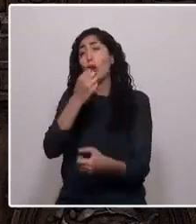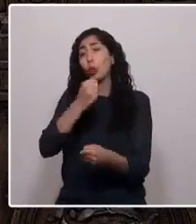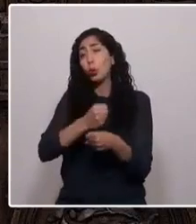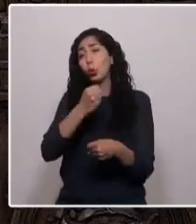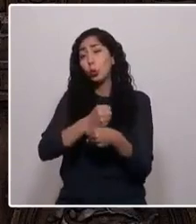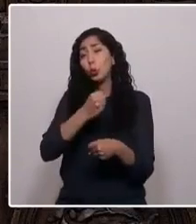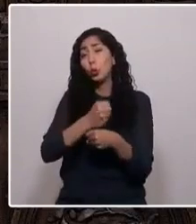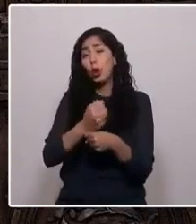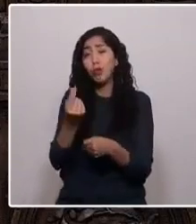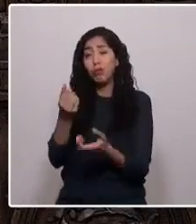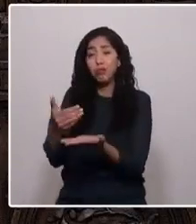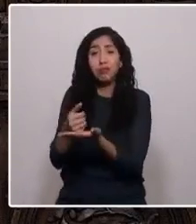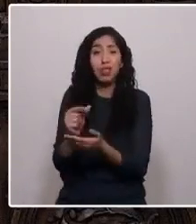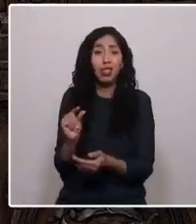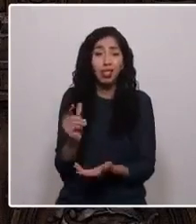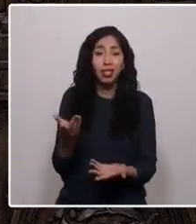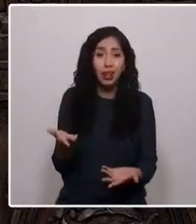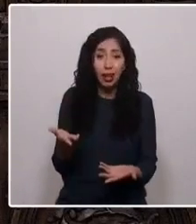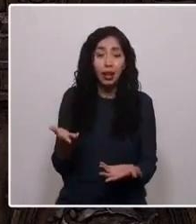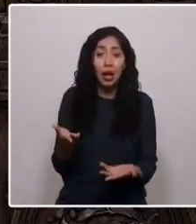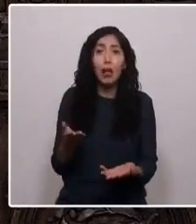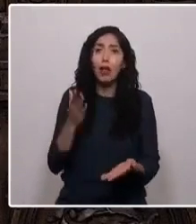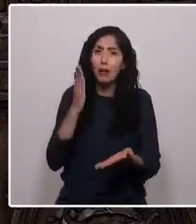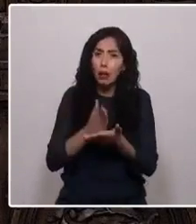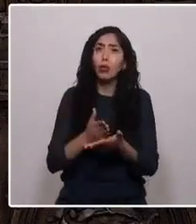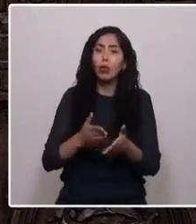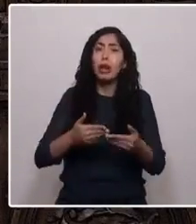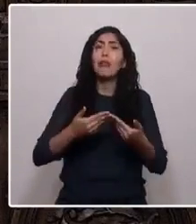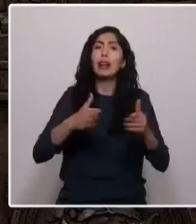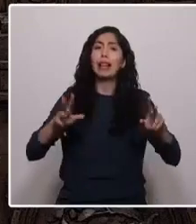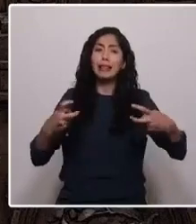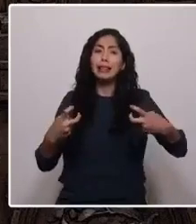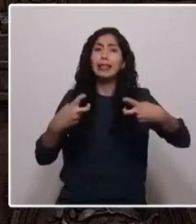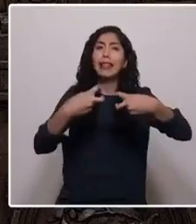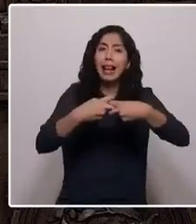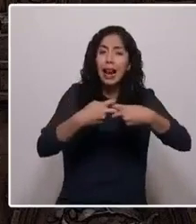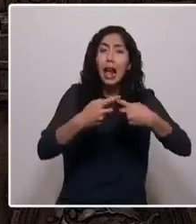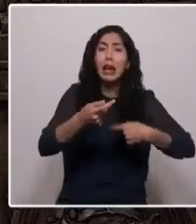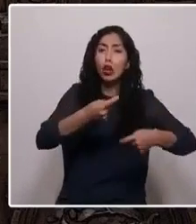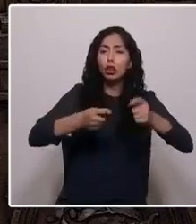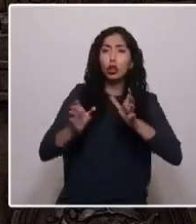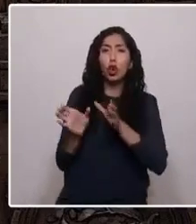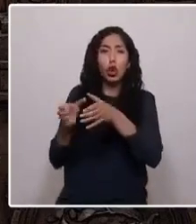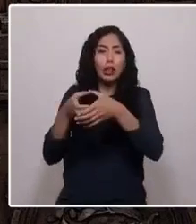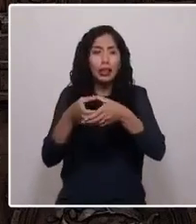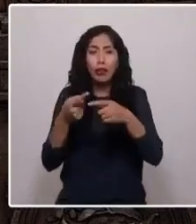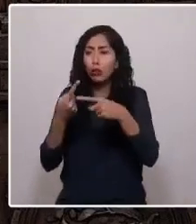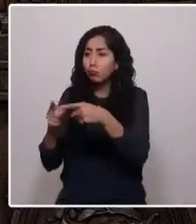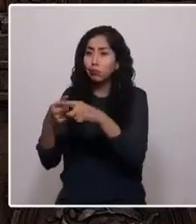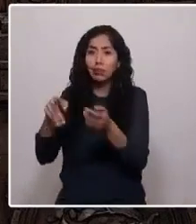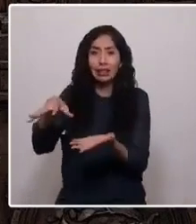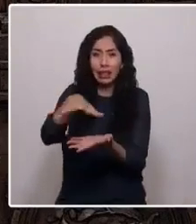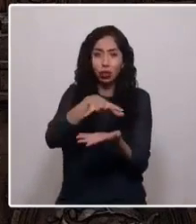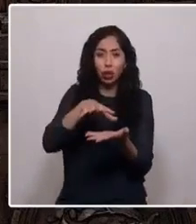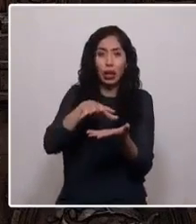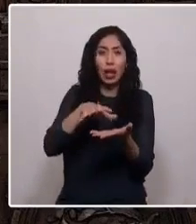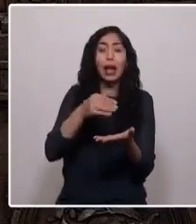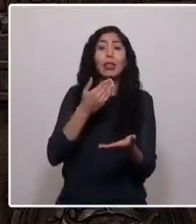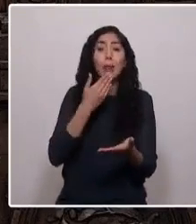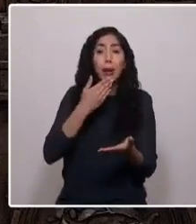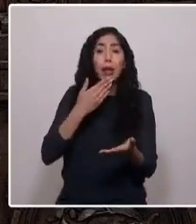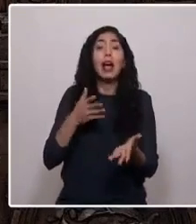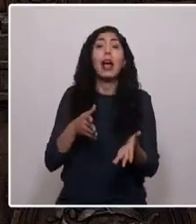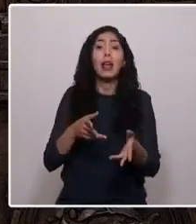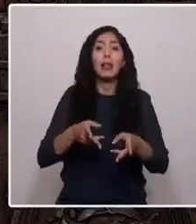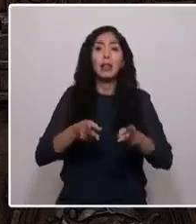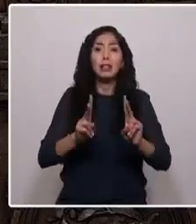consagrar el derecho a la libertad sindical especialmente el derecho a la negociación colectiva por ramos héctor y el derecho a la huelga solo con